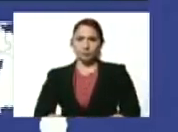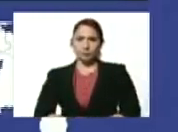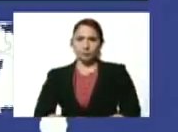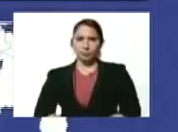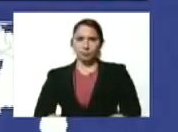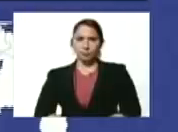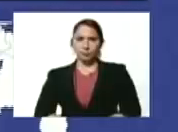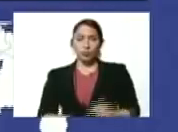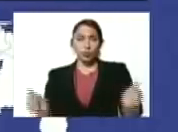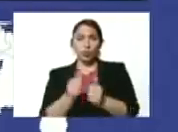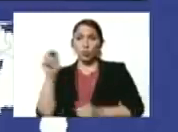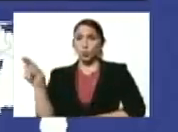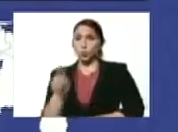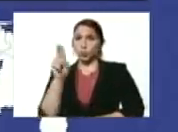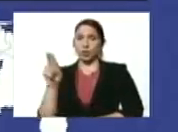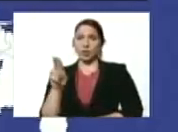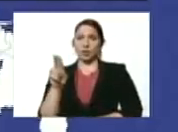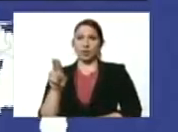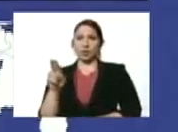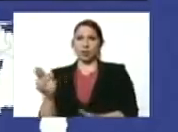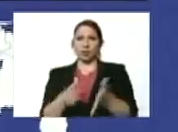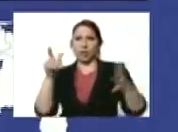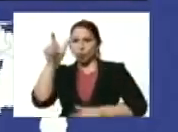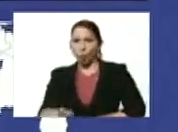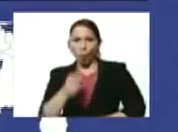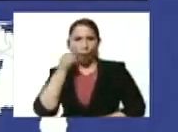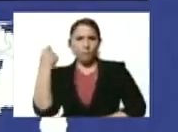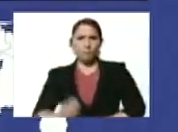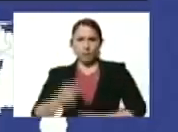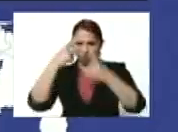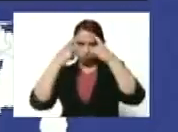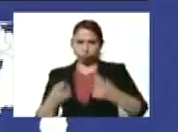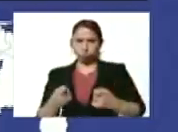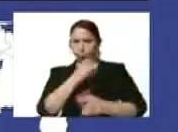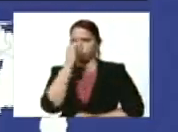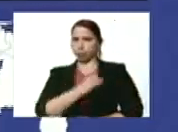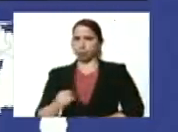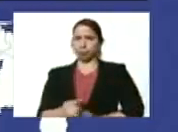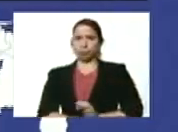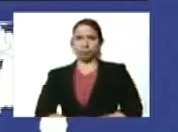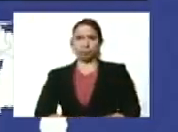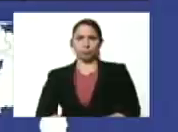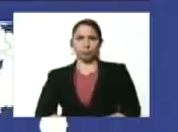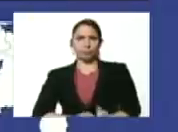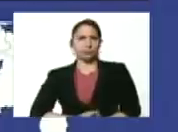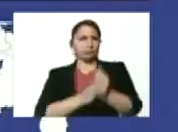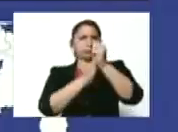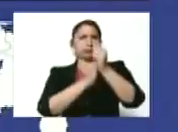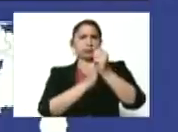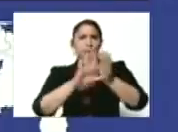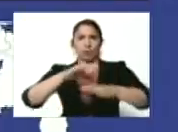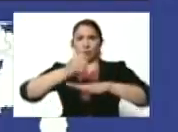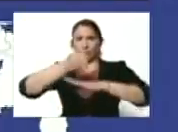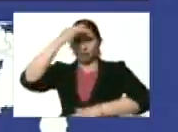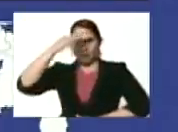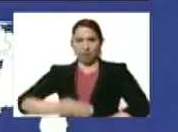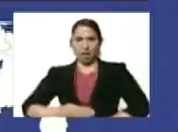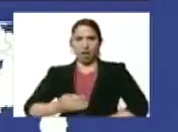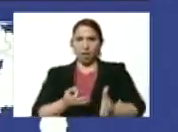con Urdaneta, el gran zuliano inmortal, el general de la lealtad